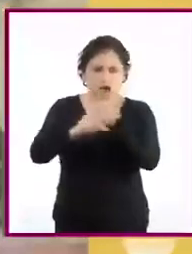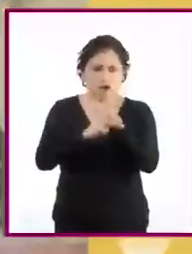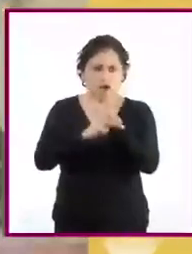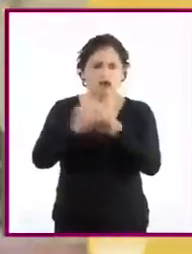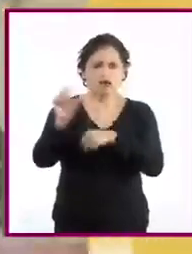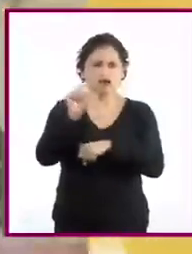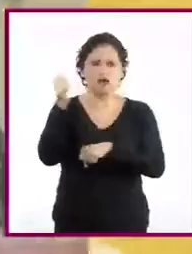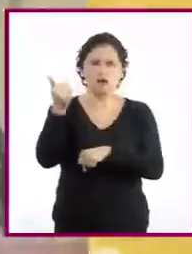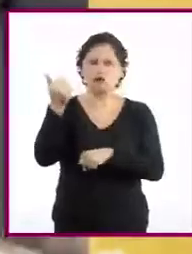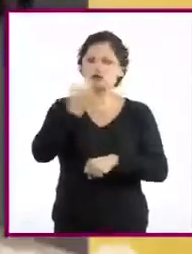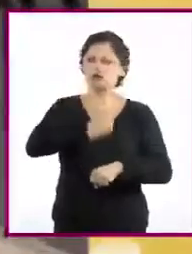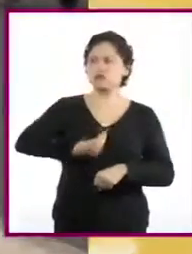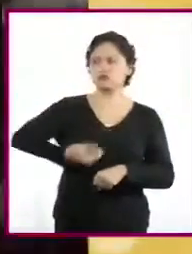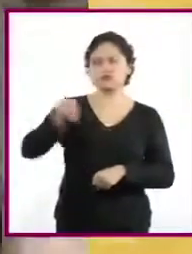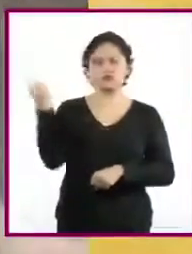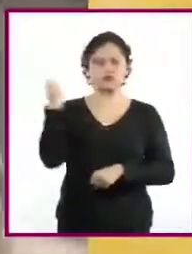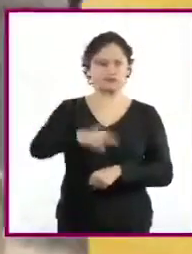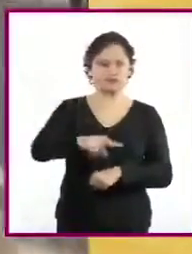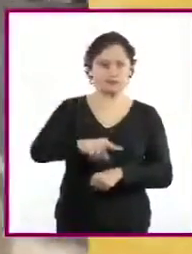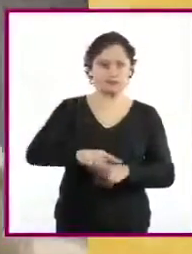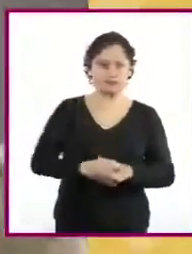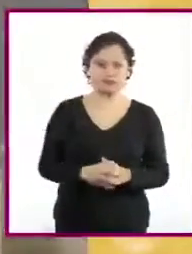a la dictadura.